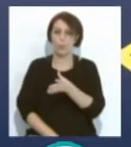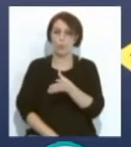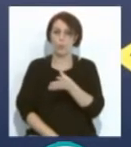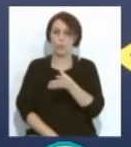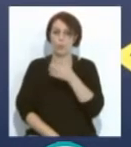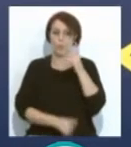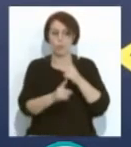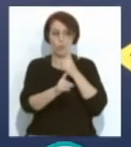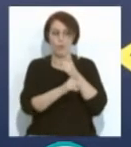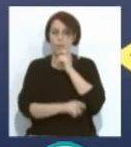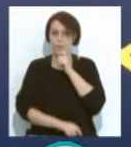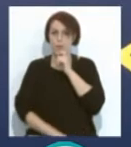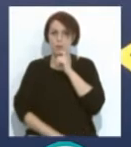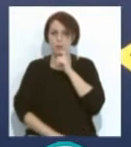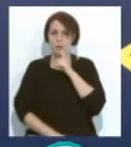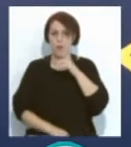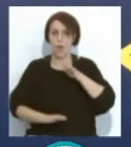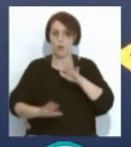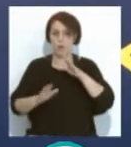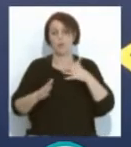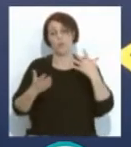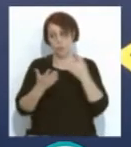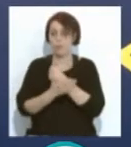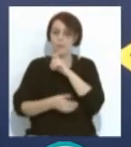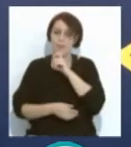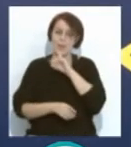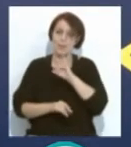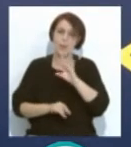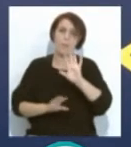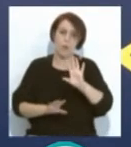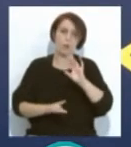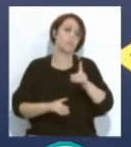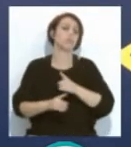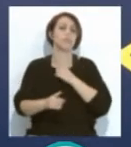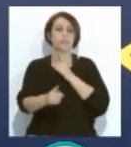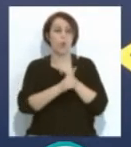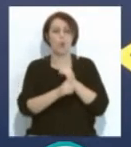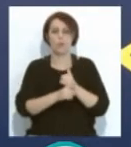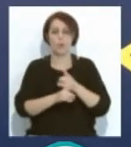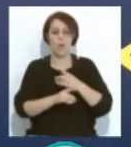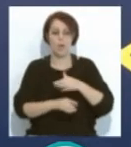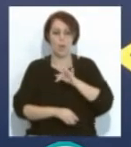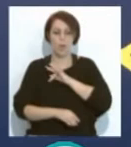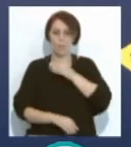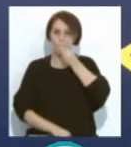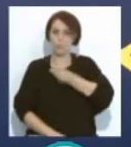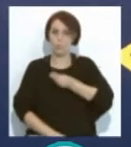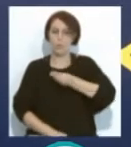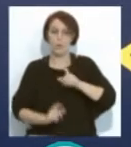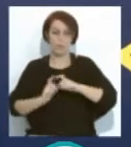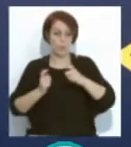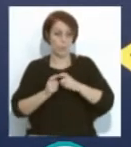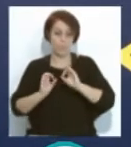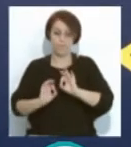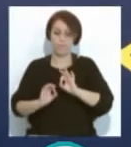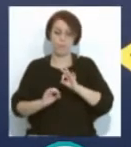nos tocó rivales difíciles, por más que sean todos muy difíciles, creo que nos tocaron rivales muy buenos y la verdad que el equipo es eso,